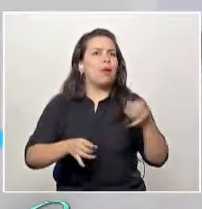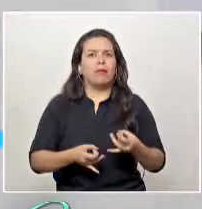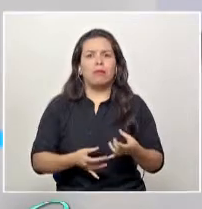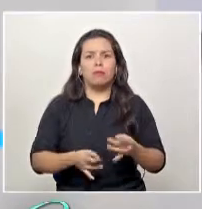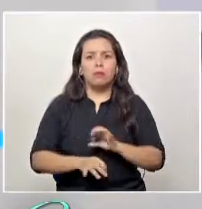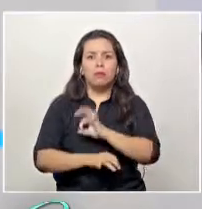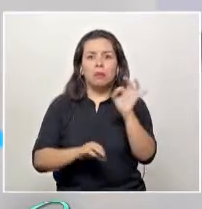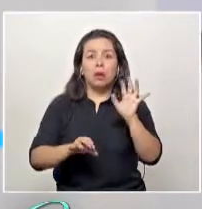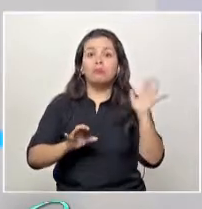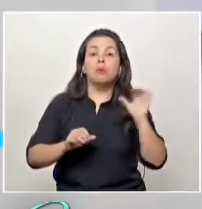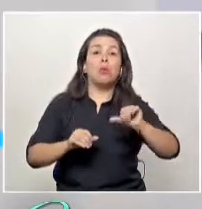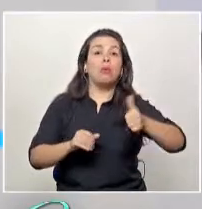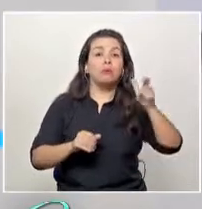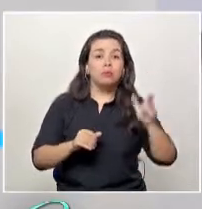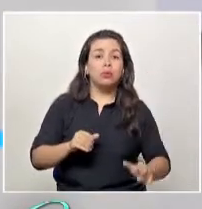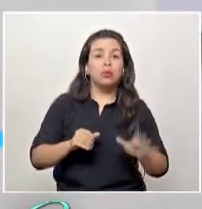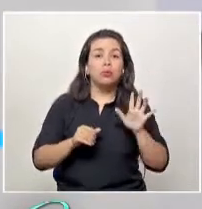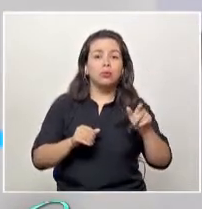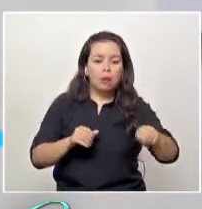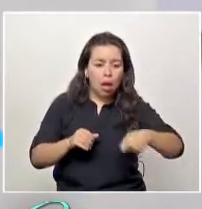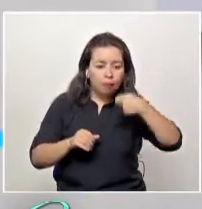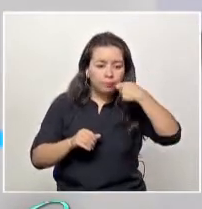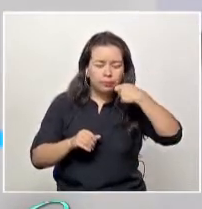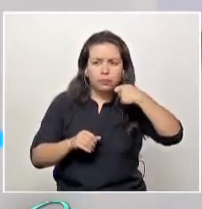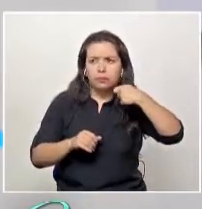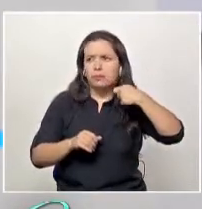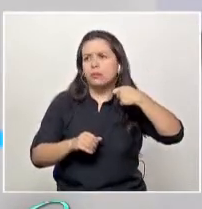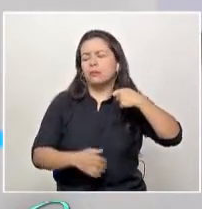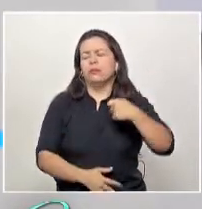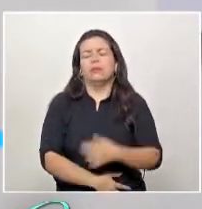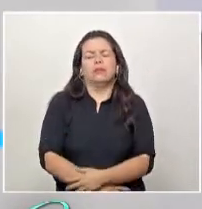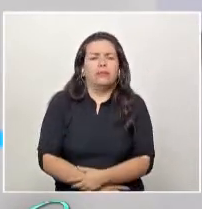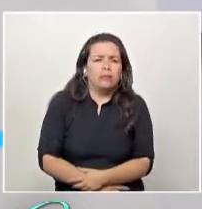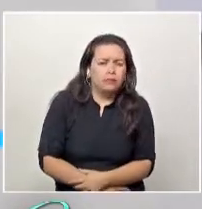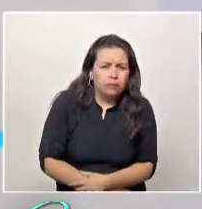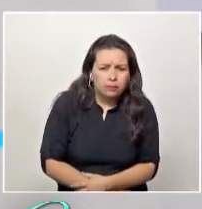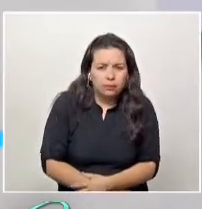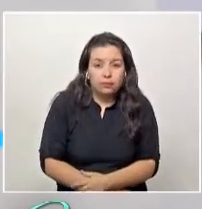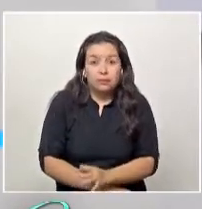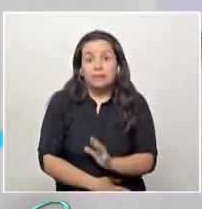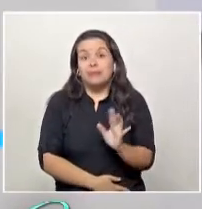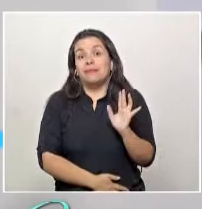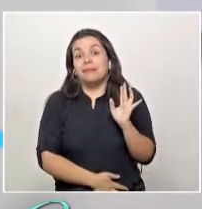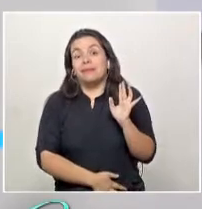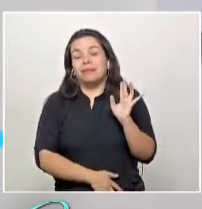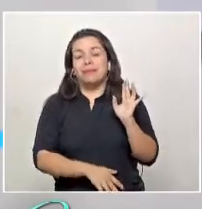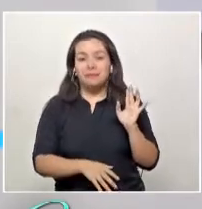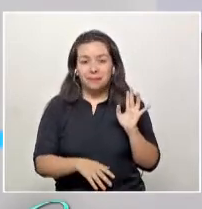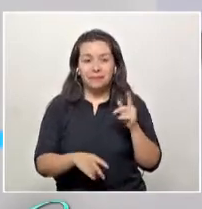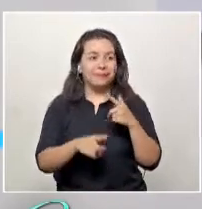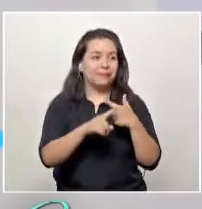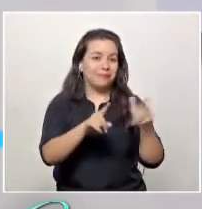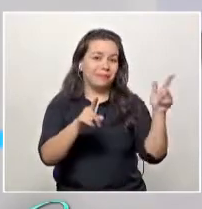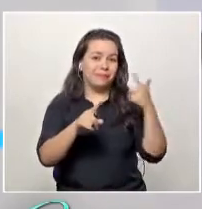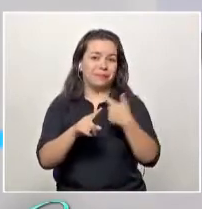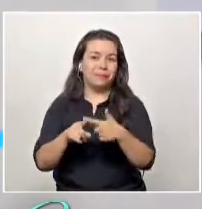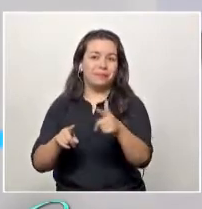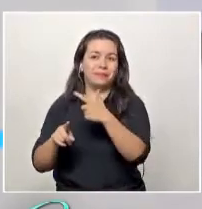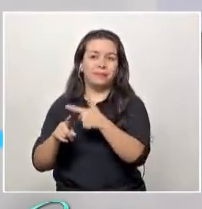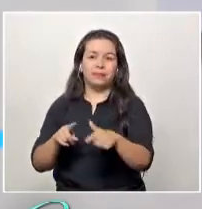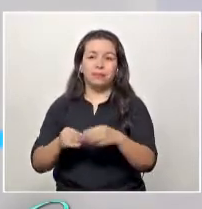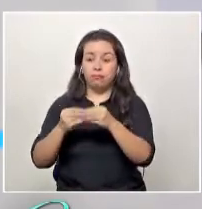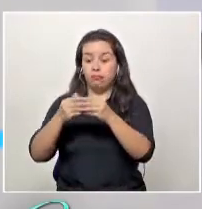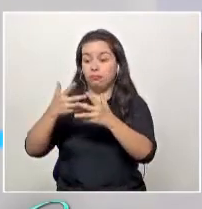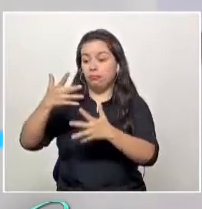nada. Y hay otras personas que comen una cucharada de frijoles y el cólico es terrible. Entonces, de pronto, quitar